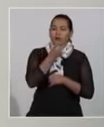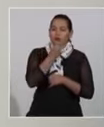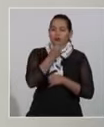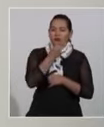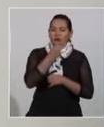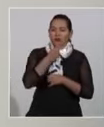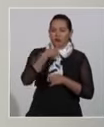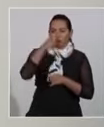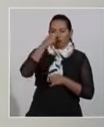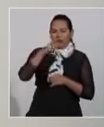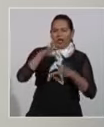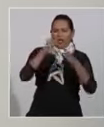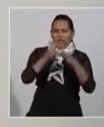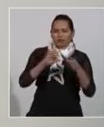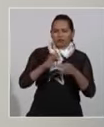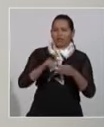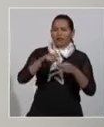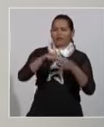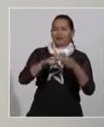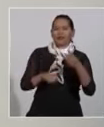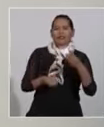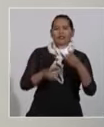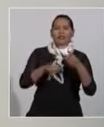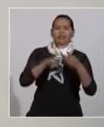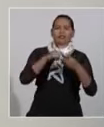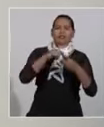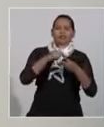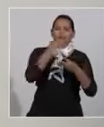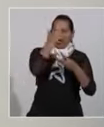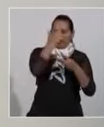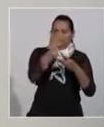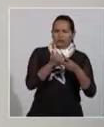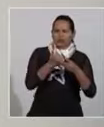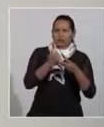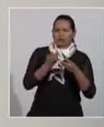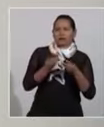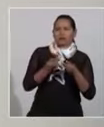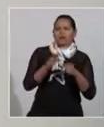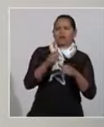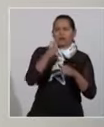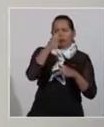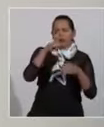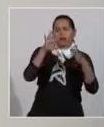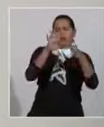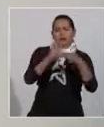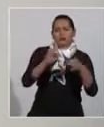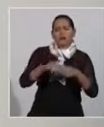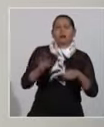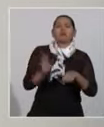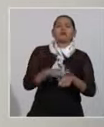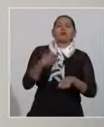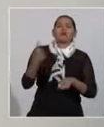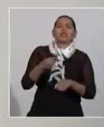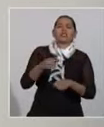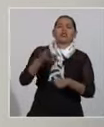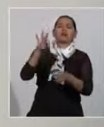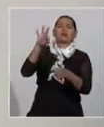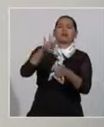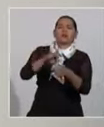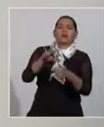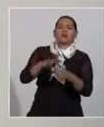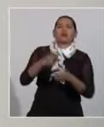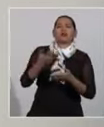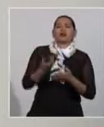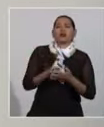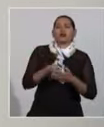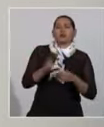por lo menos tres razones por las cuales considera que los ciudadanos, las ciudadanas poblanas, deben votar por usted. La candidata Marta